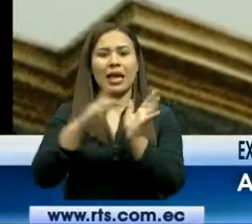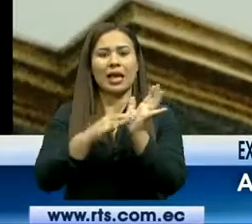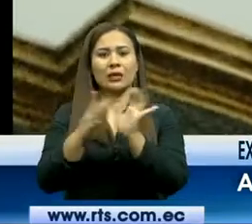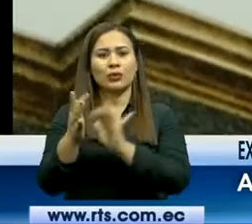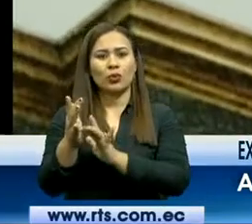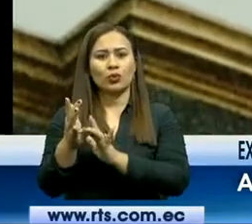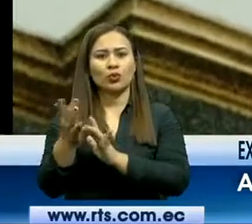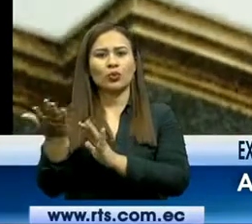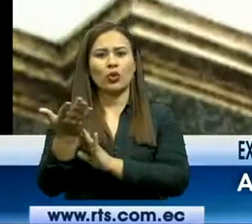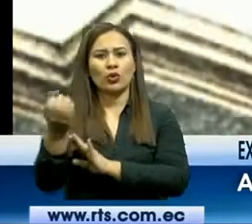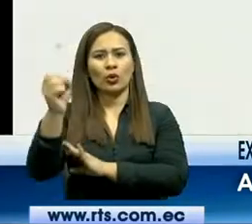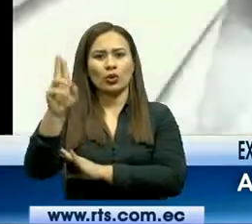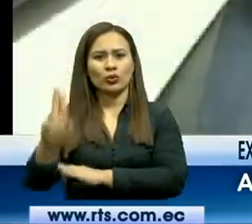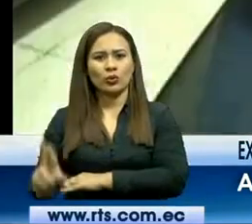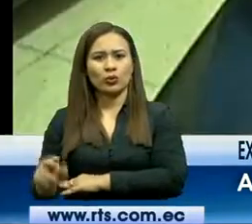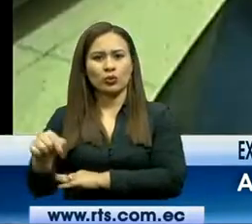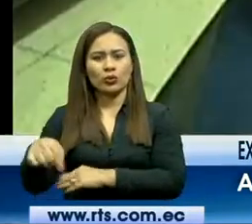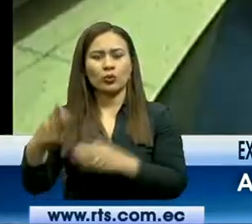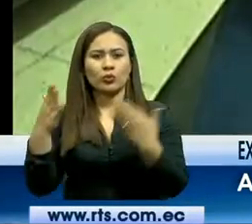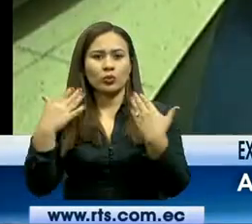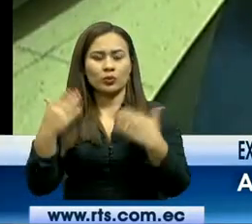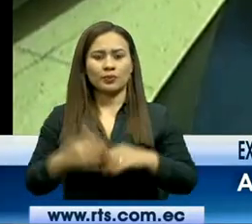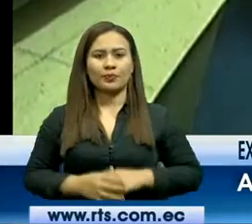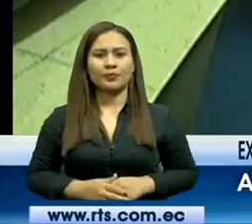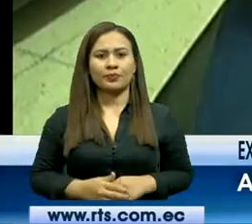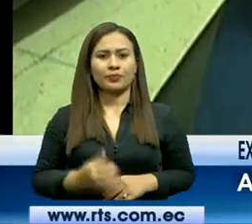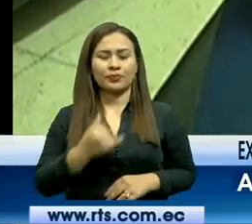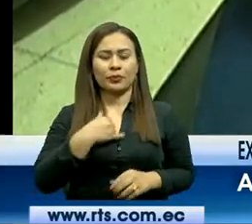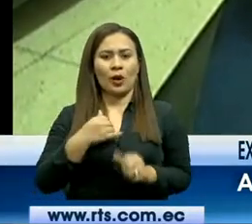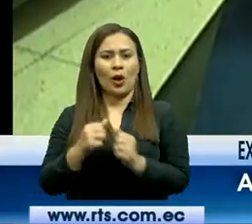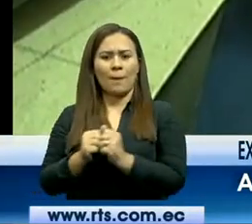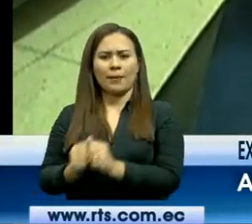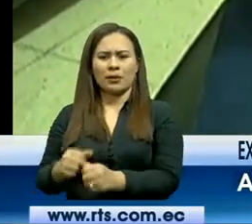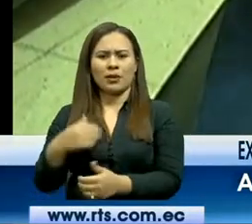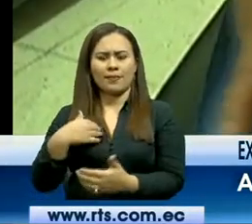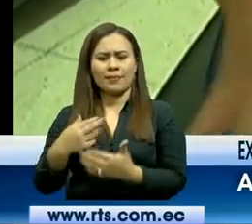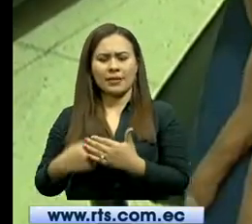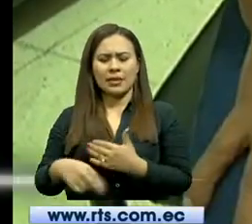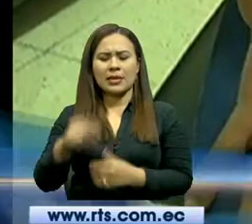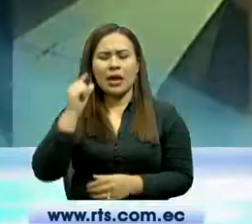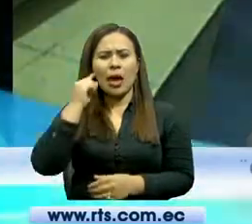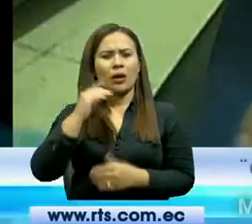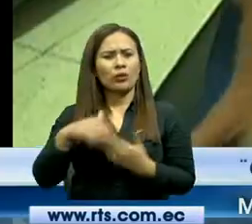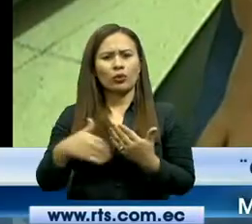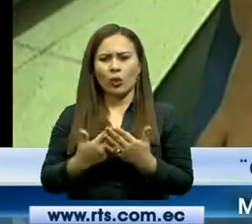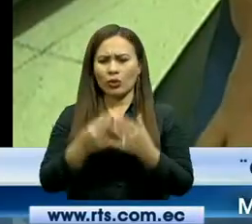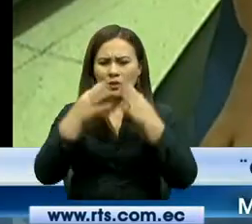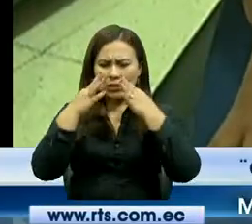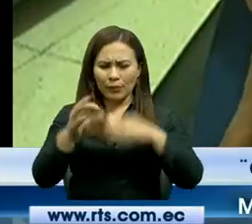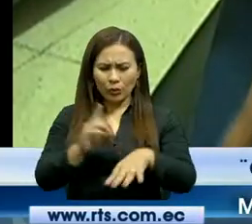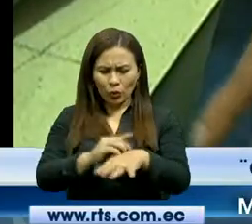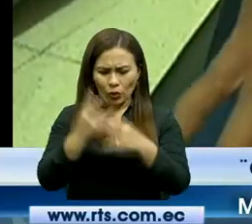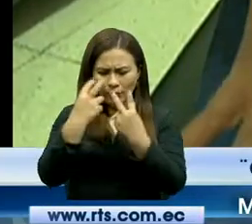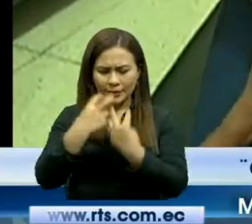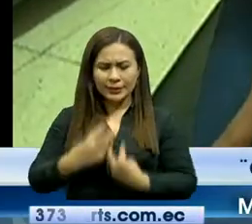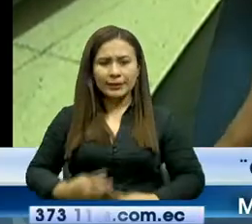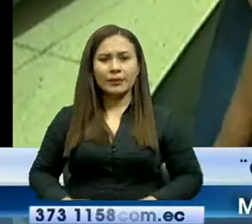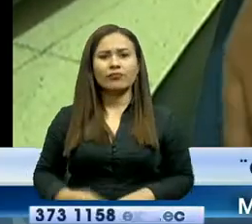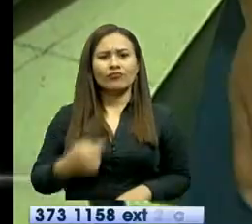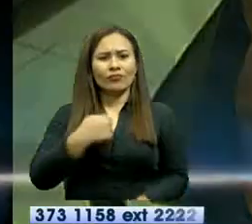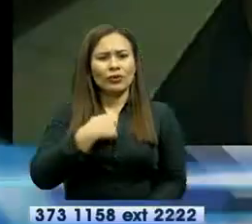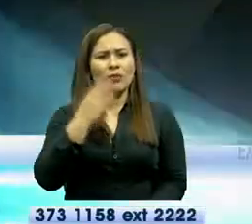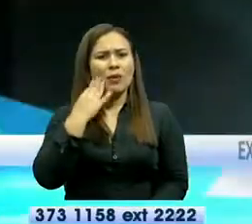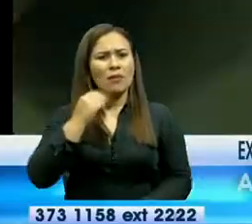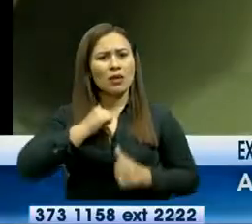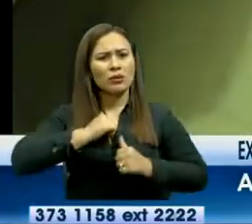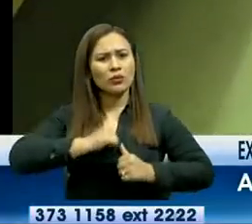el suroeste de Guayaquil. Porque yo estuve con mi niña para todos los exámenes, uno como madre, uno